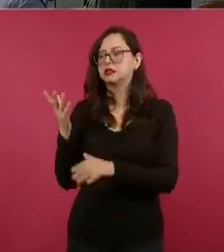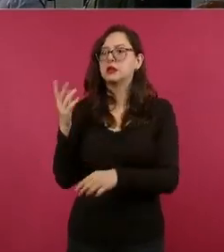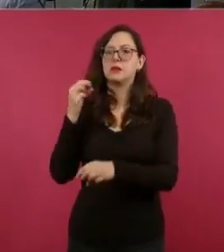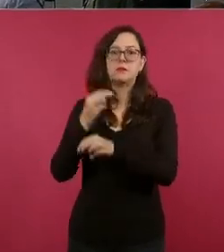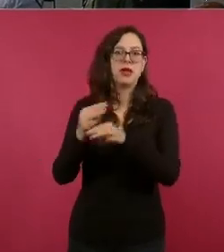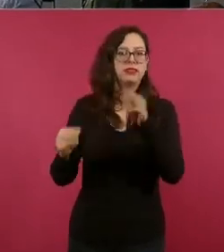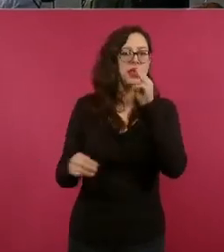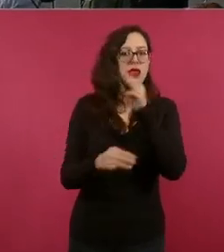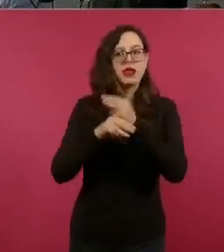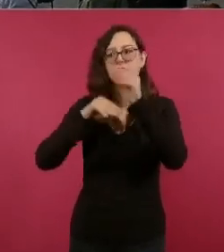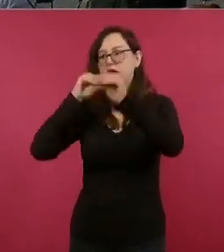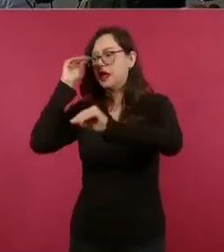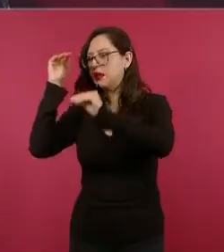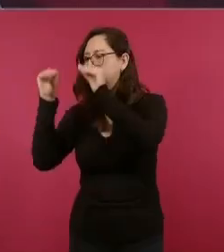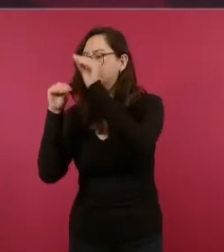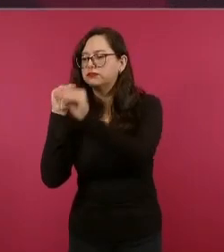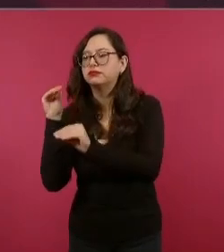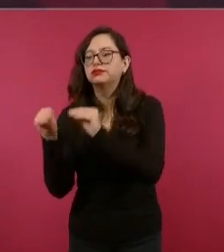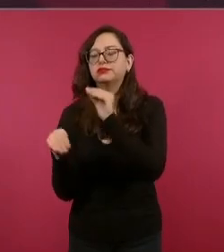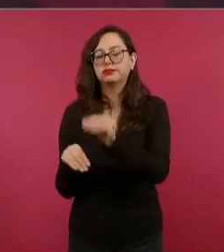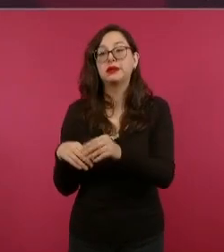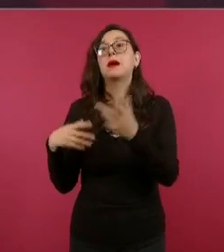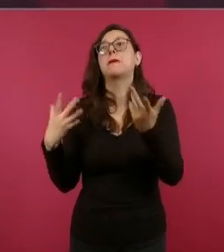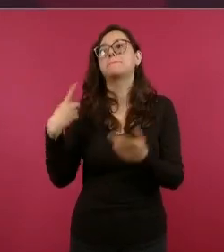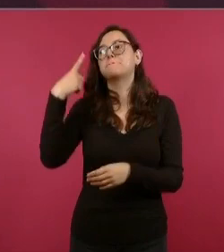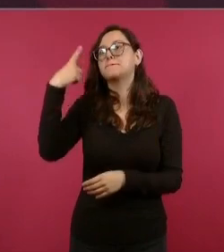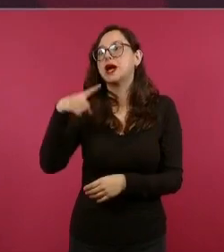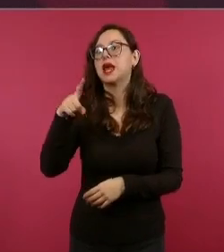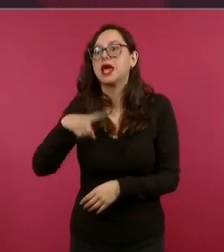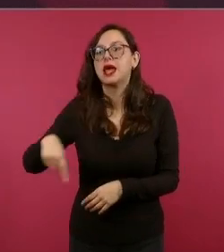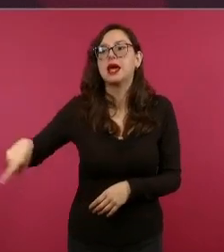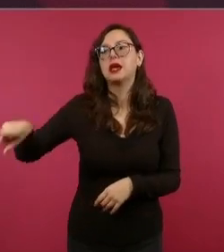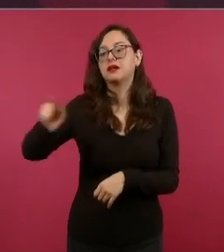para atender y salvar la vida